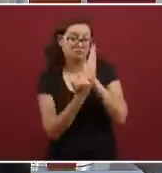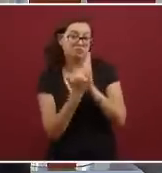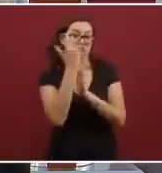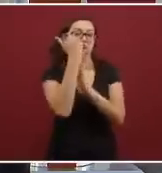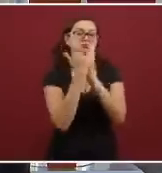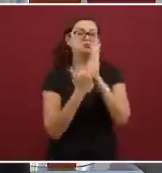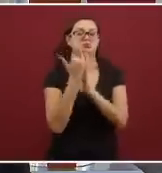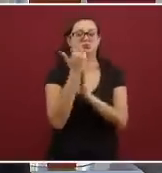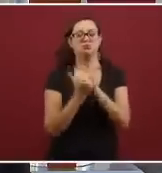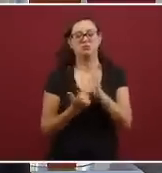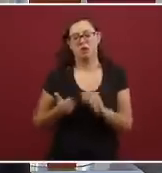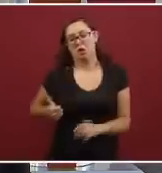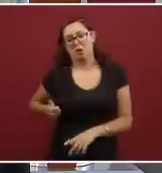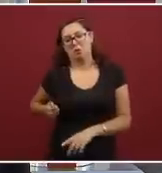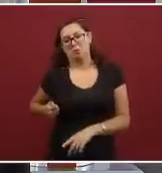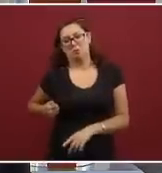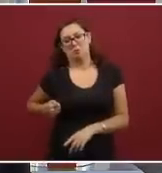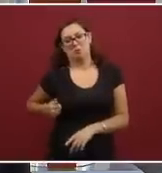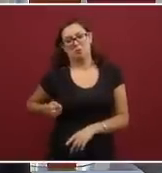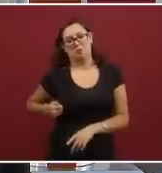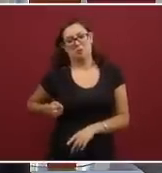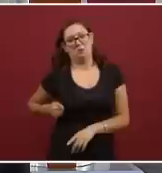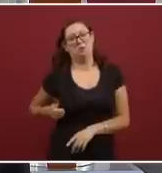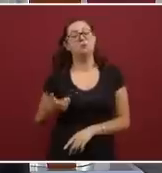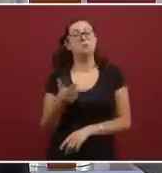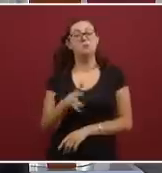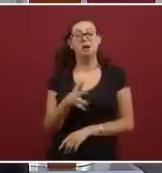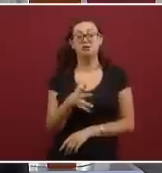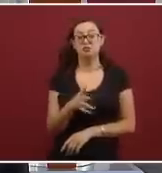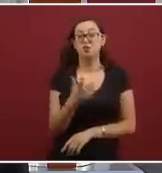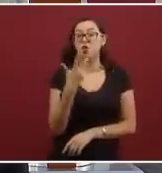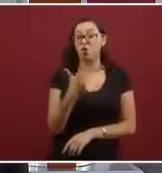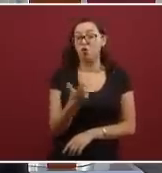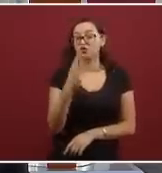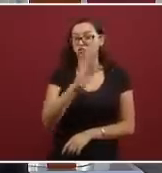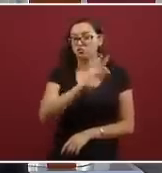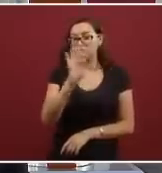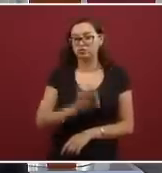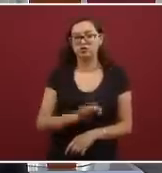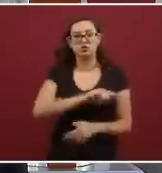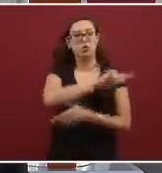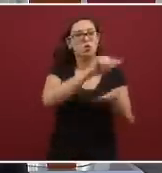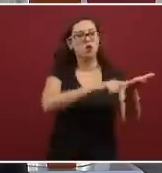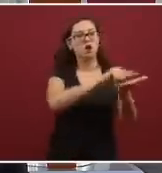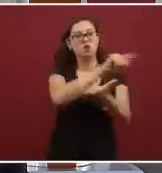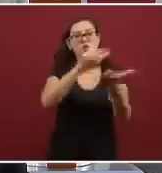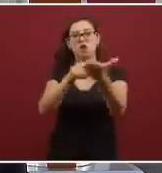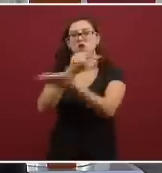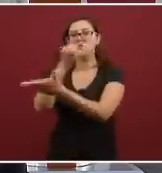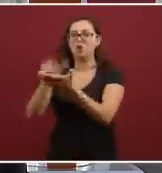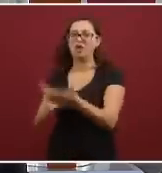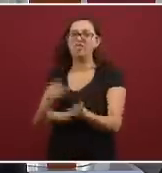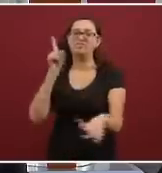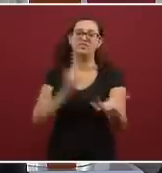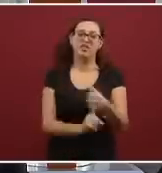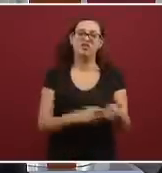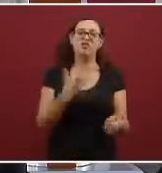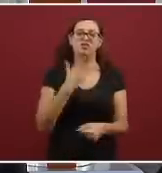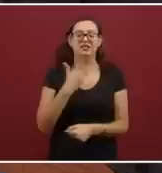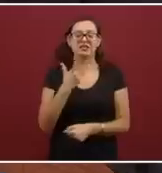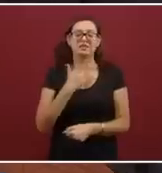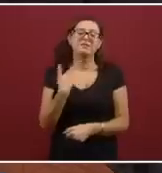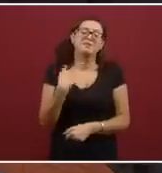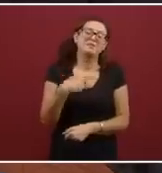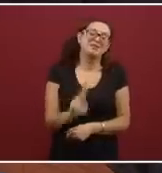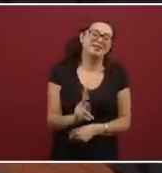que debe haber un 8% de las gasolineras que tienen escondido este aparato. Tenemos que desmantelar el cerebro